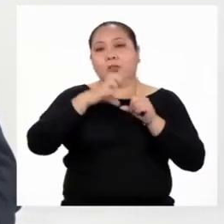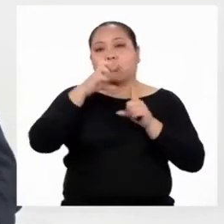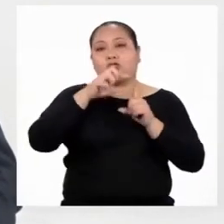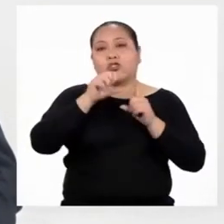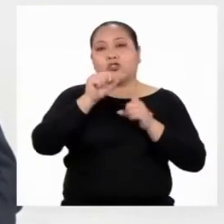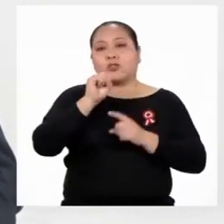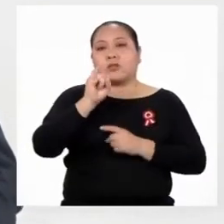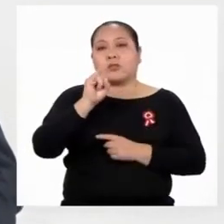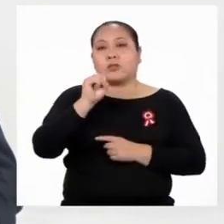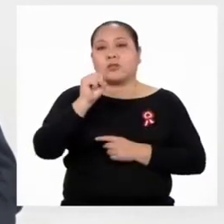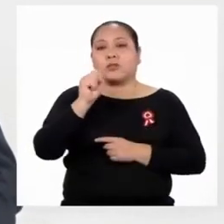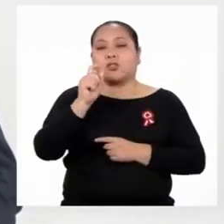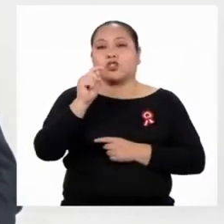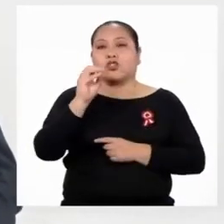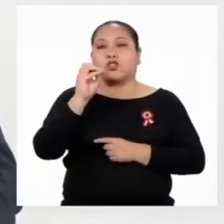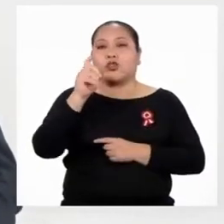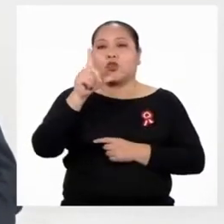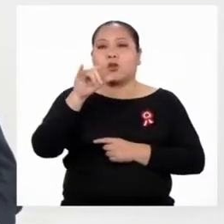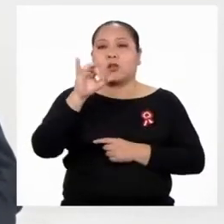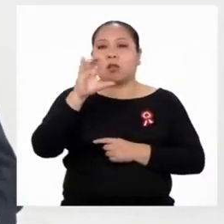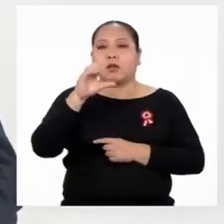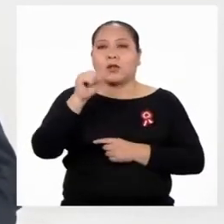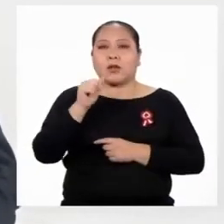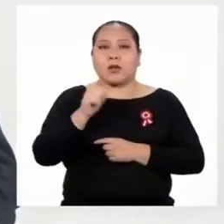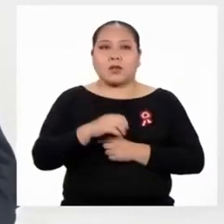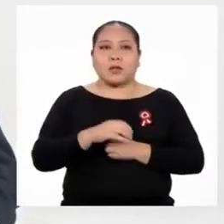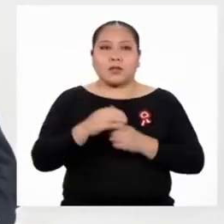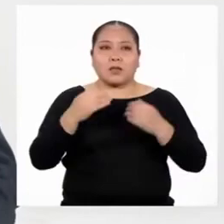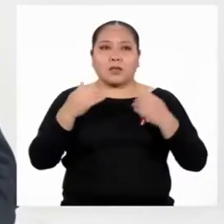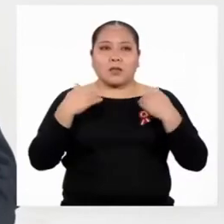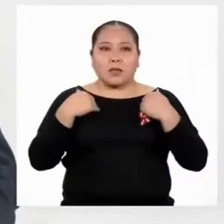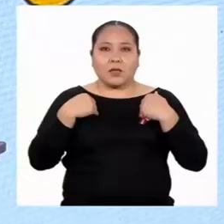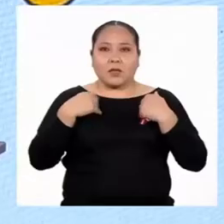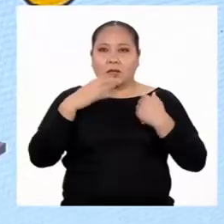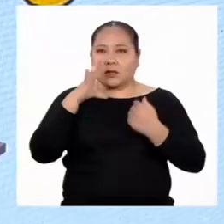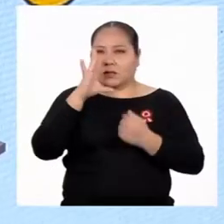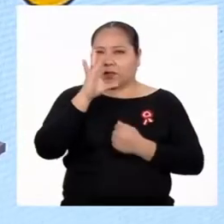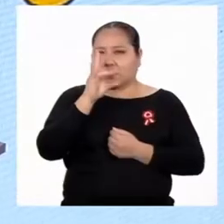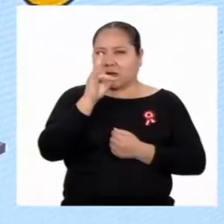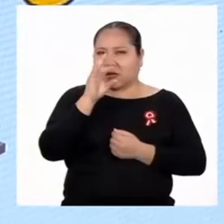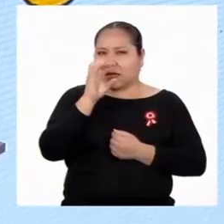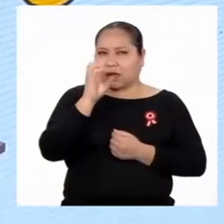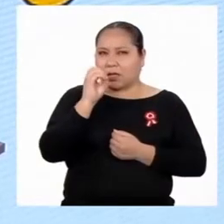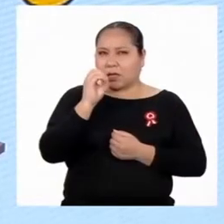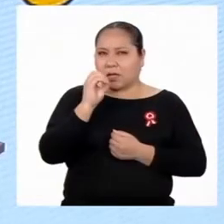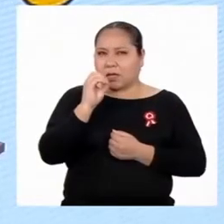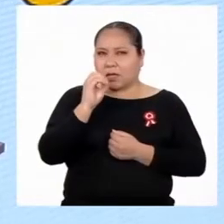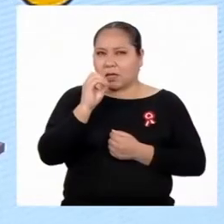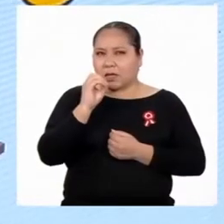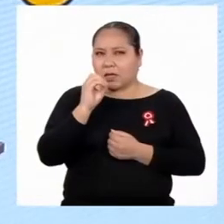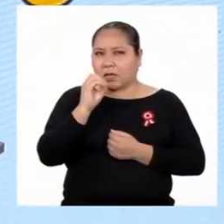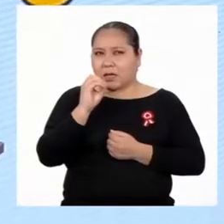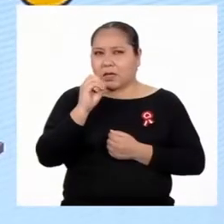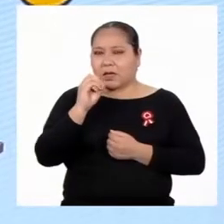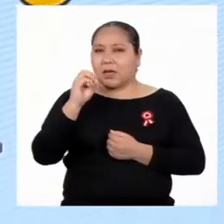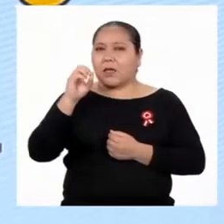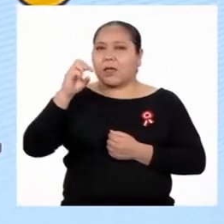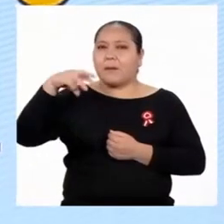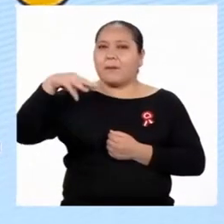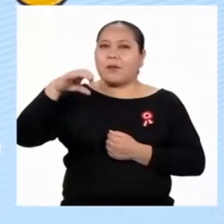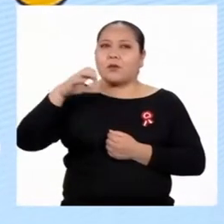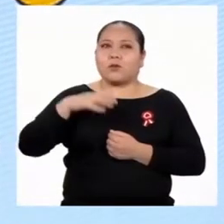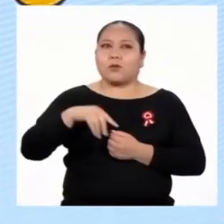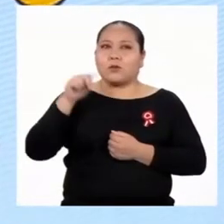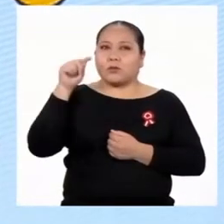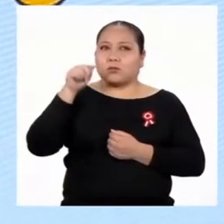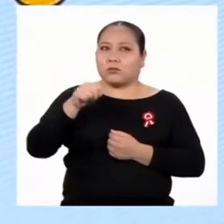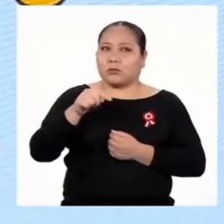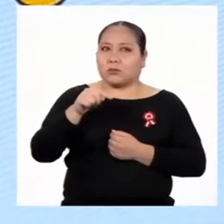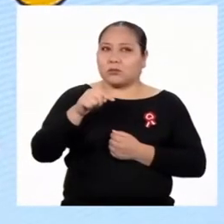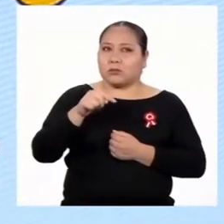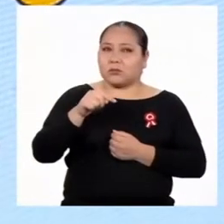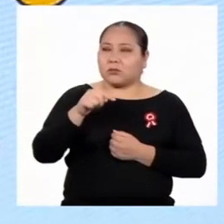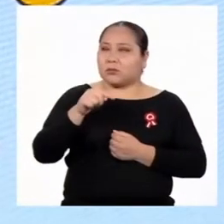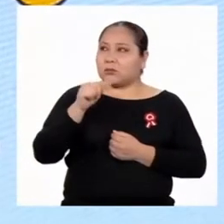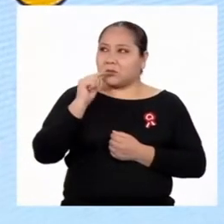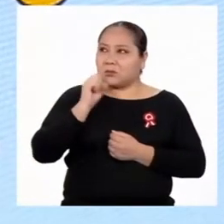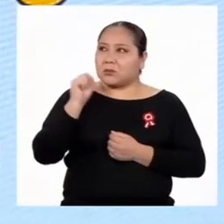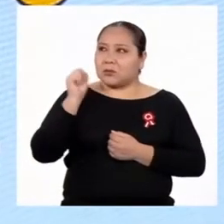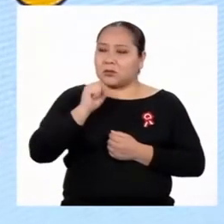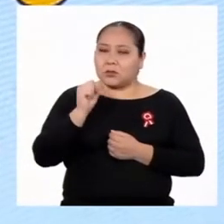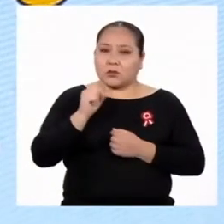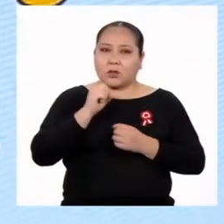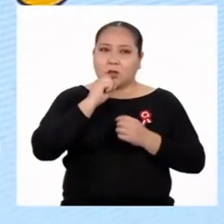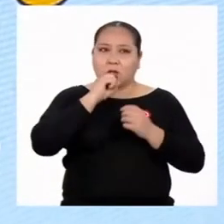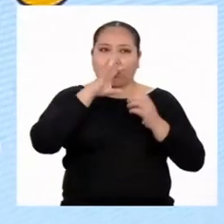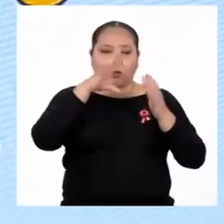tuvieras 70 milímetros de mercurio? ¿Será normal? Claro que sí, profesora Janet, porque eso es lo que nos indica